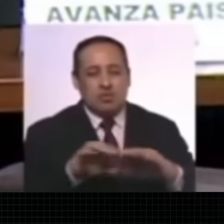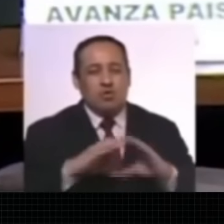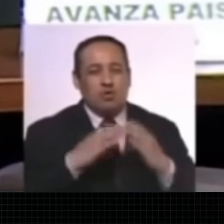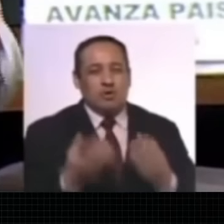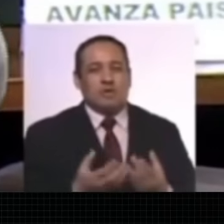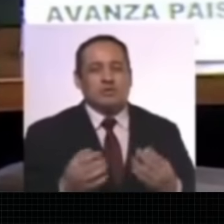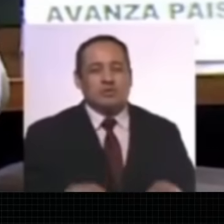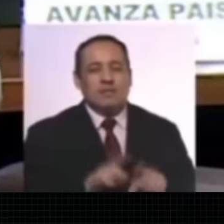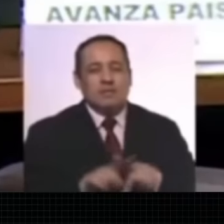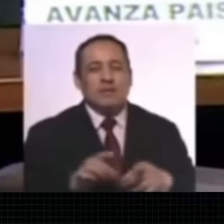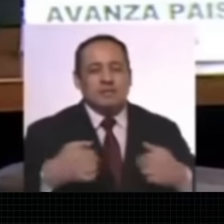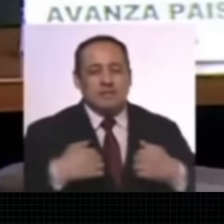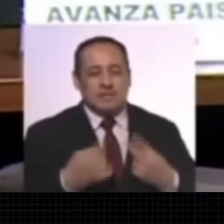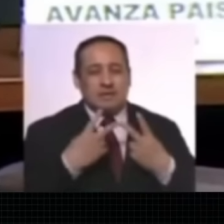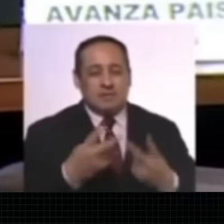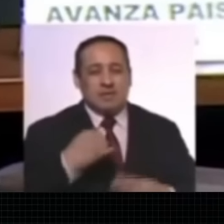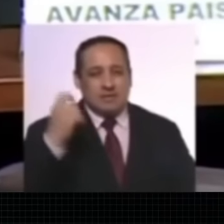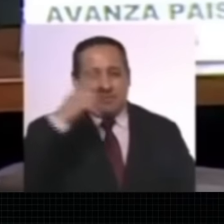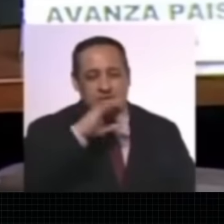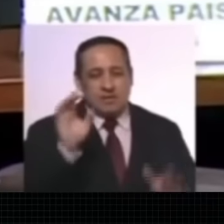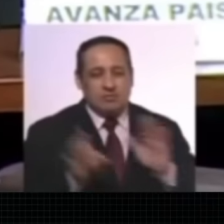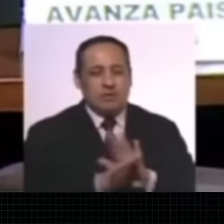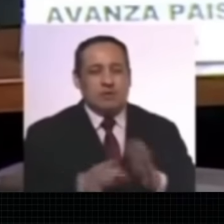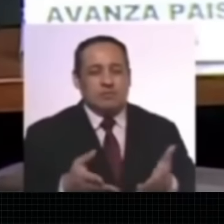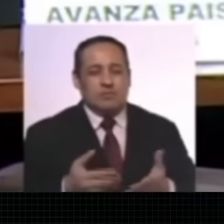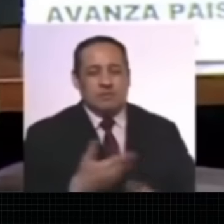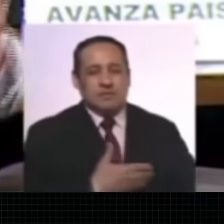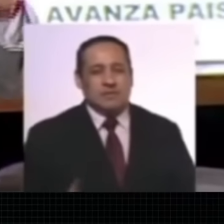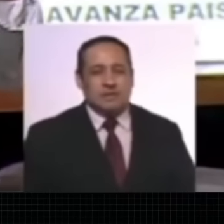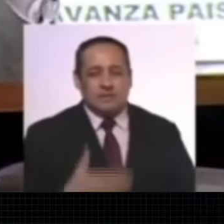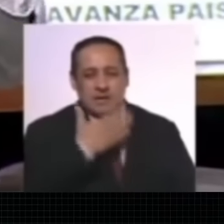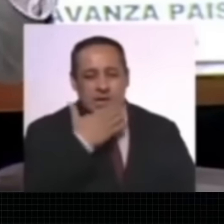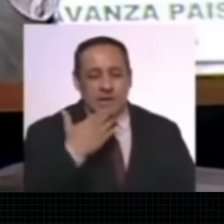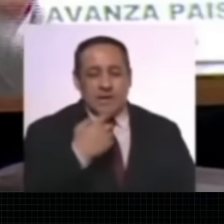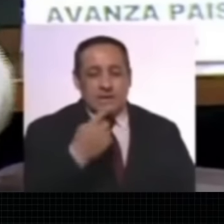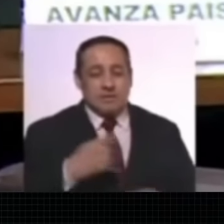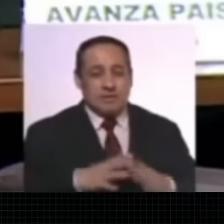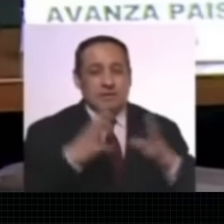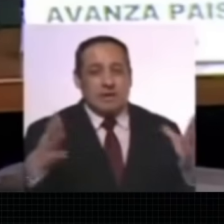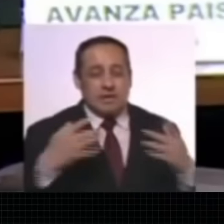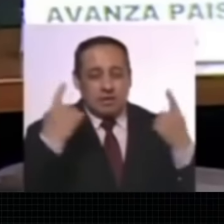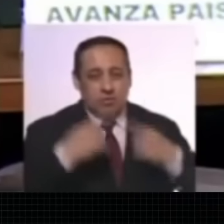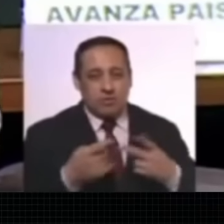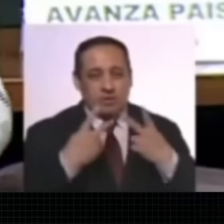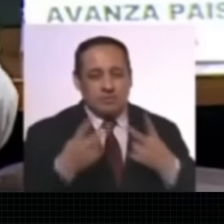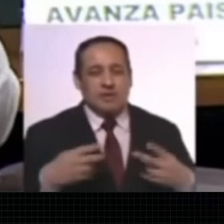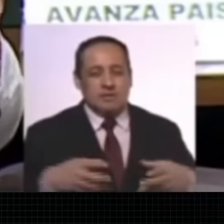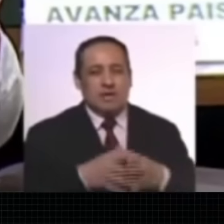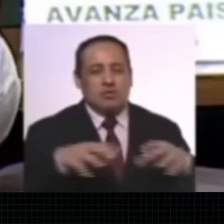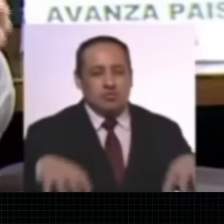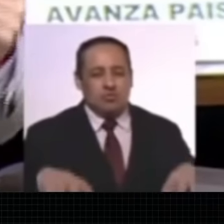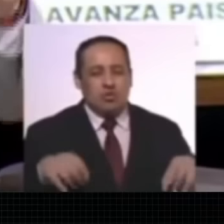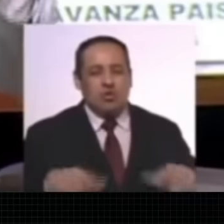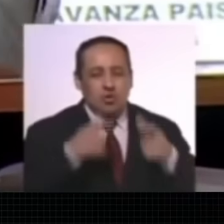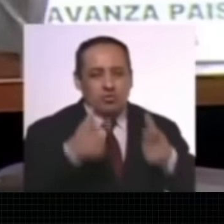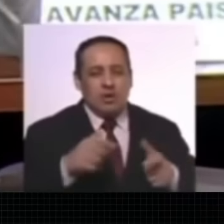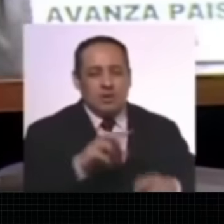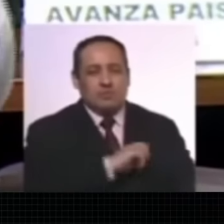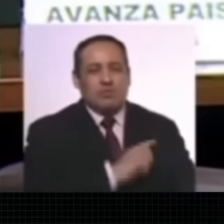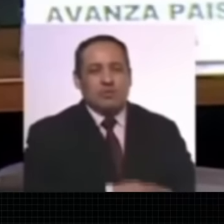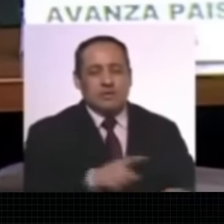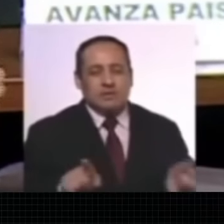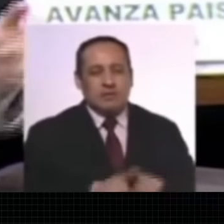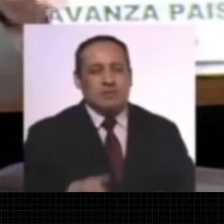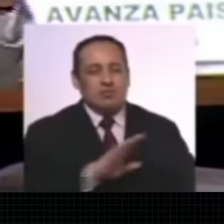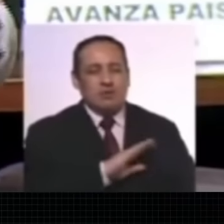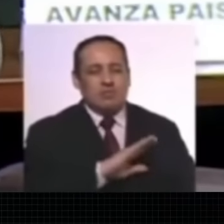va a ser más difícil en un sistema bicameral presidente y esa es la gran de la bicameralidad controlar el poder controlar